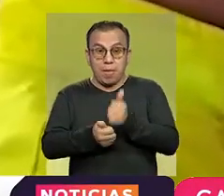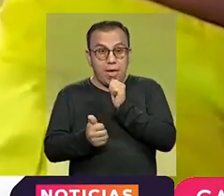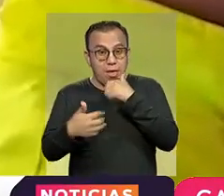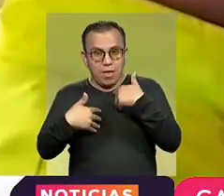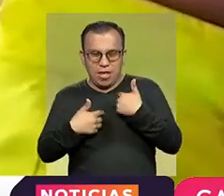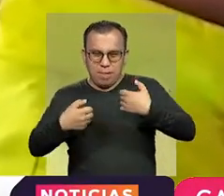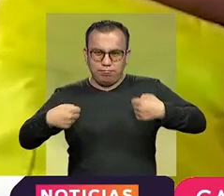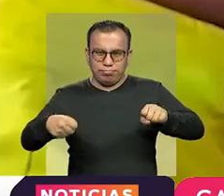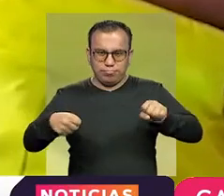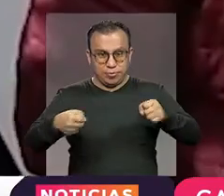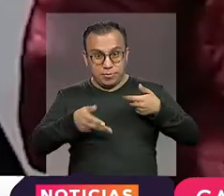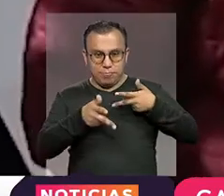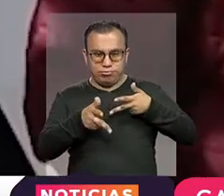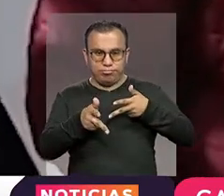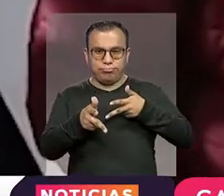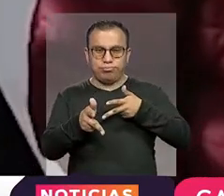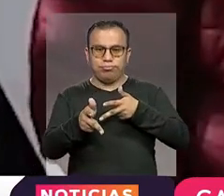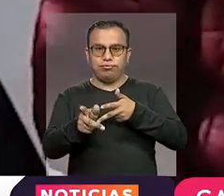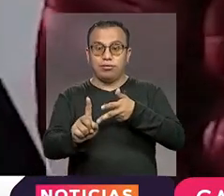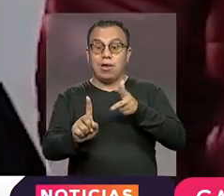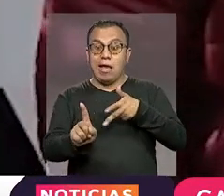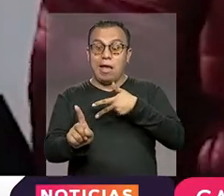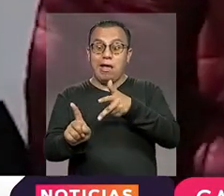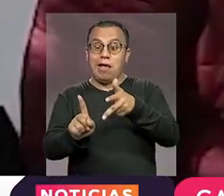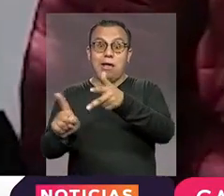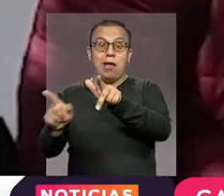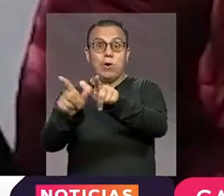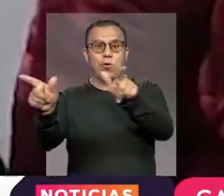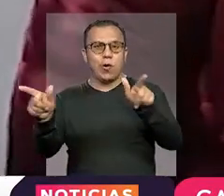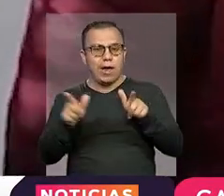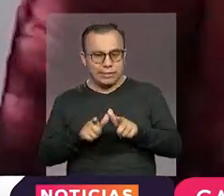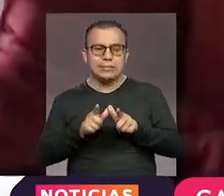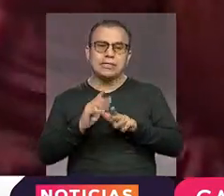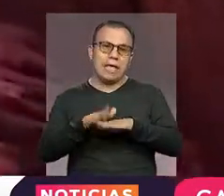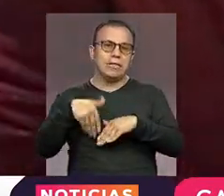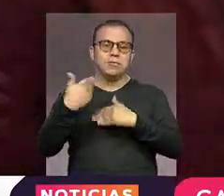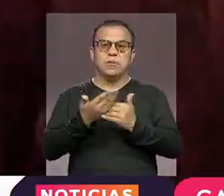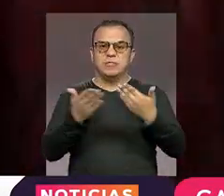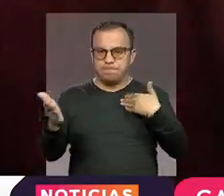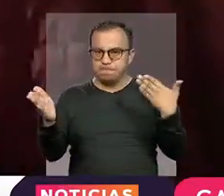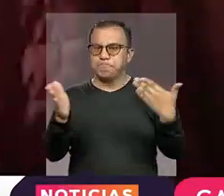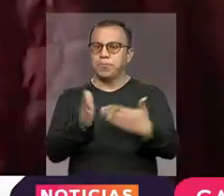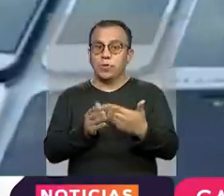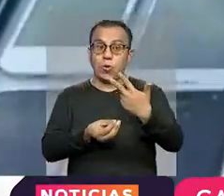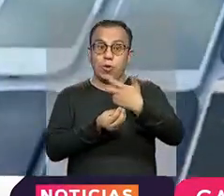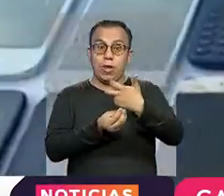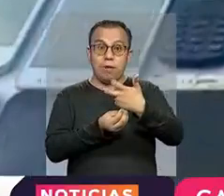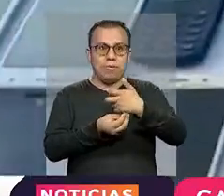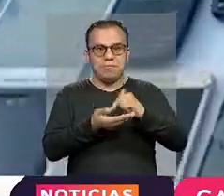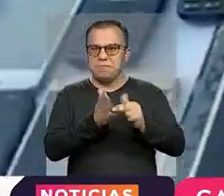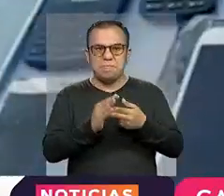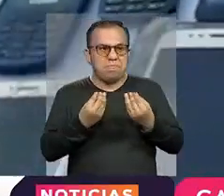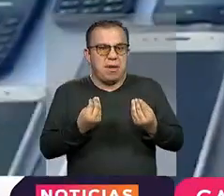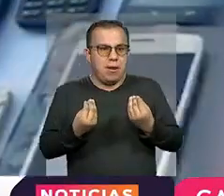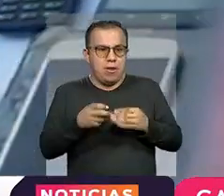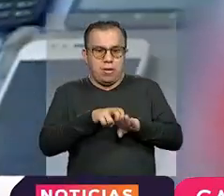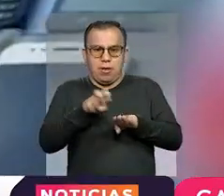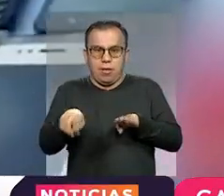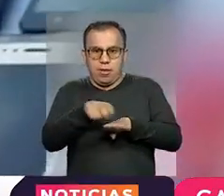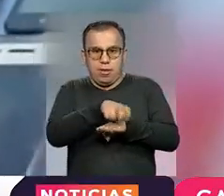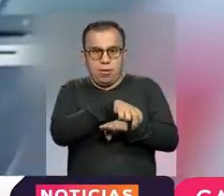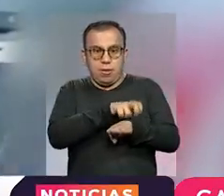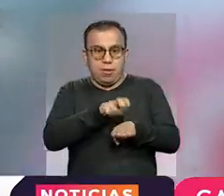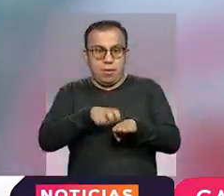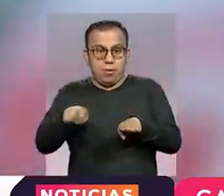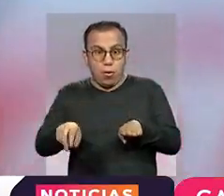víctimas en motocicletas hasta zonas despobladas, luego las amenazaban con armas de fuego para que se bajaran de los vehículos,